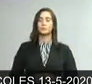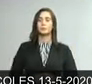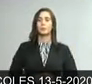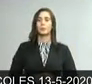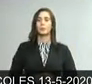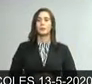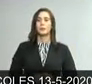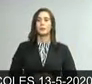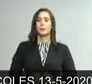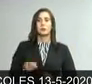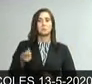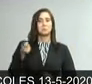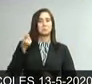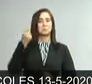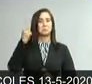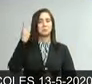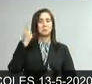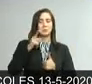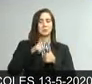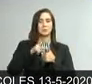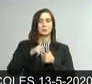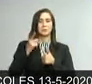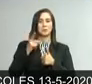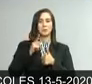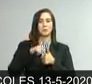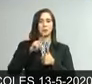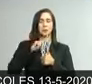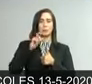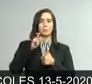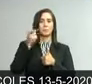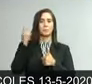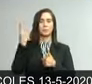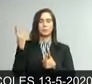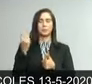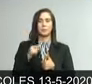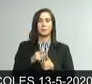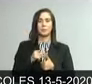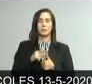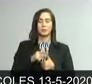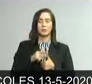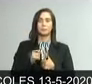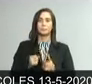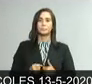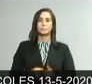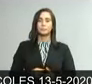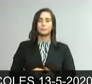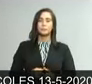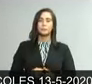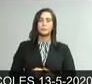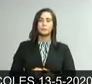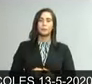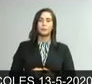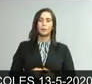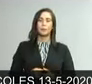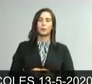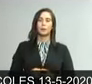No entendí bien la primera pregunta. ¿Cómo se importó? La primera pregunta, usted se refirió